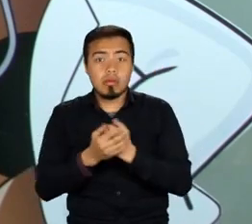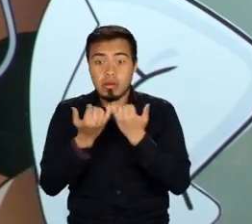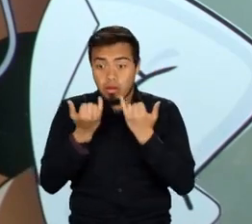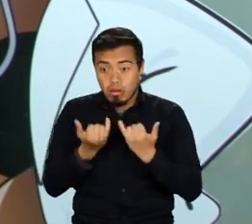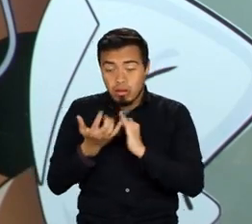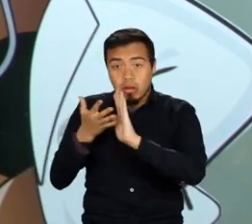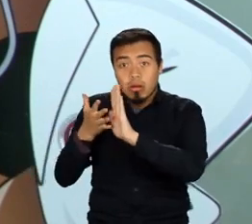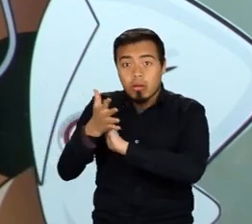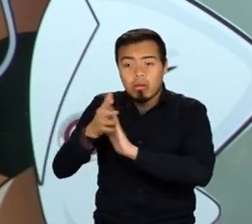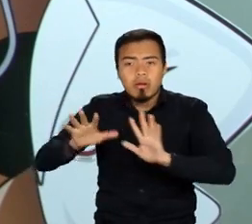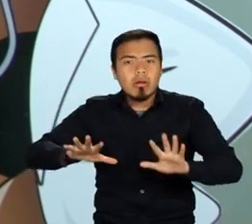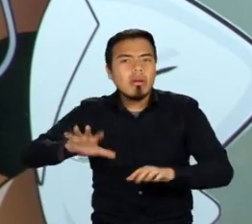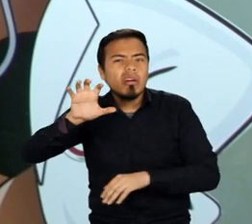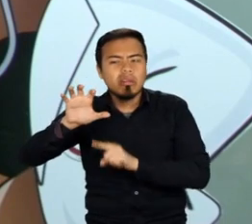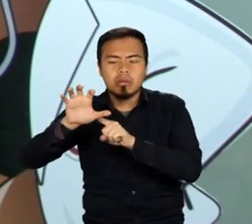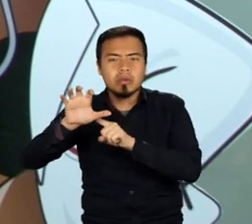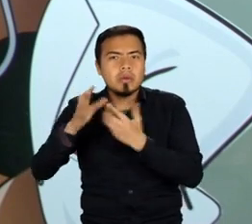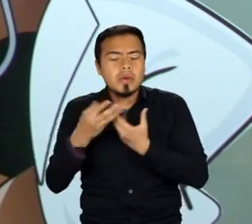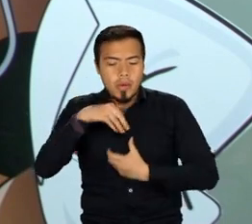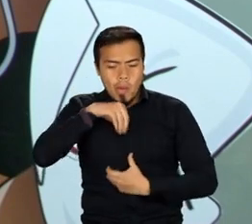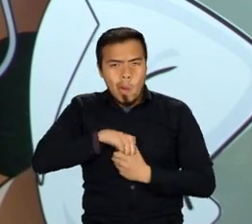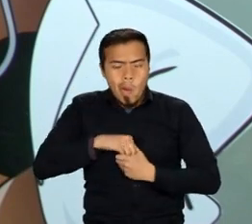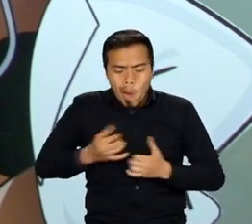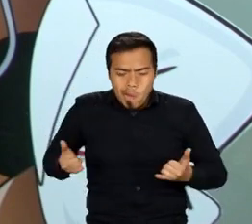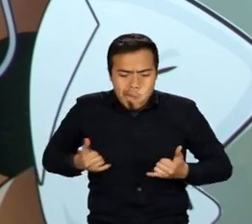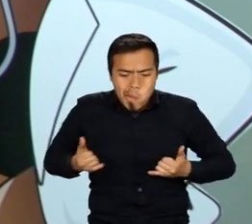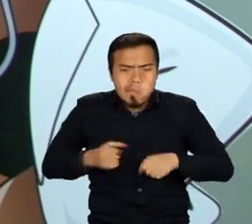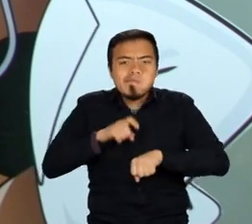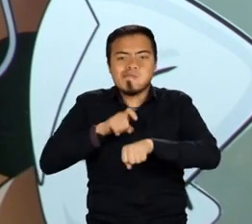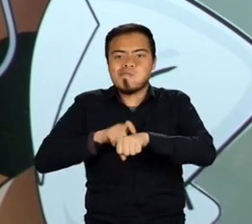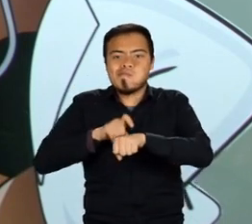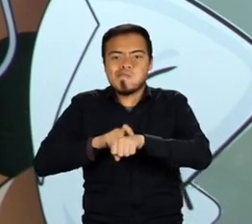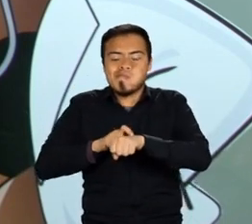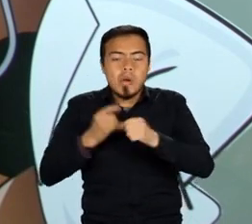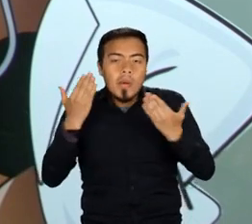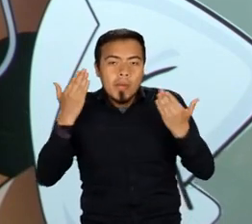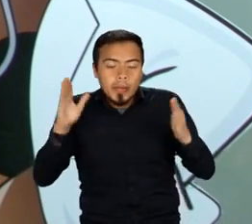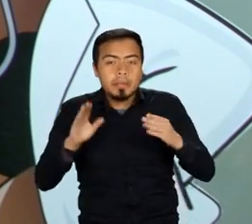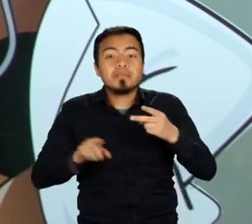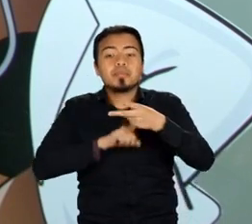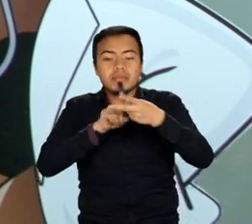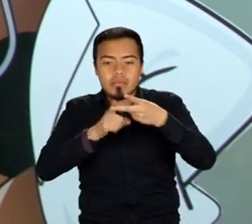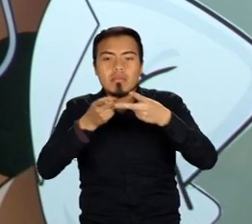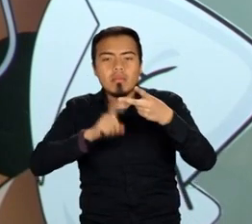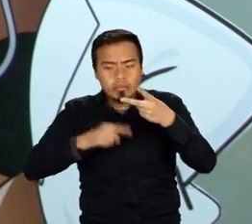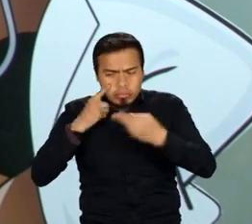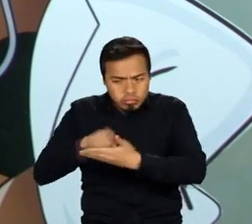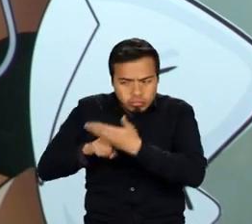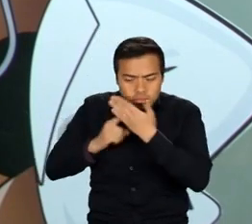hablando, depende del estadio en el cual se encuentra, depende también del